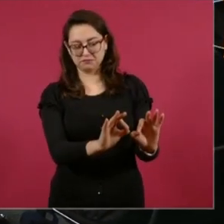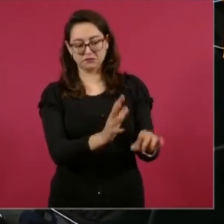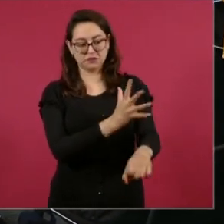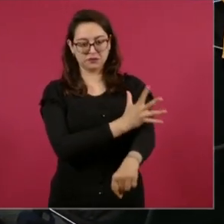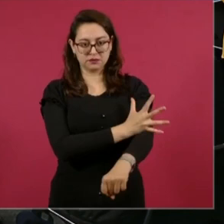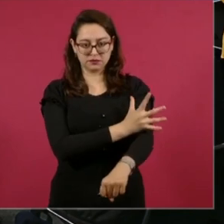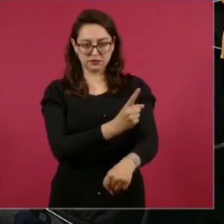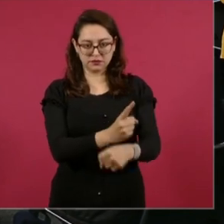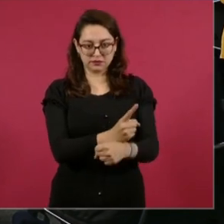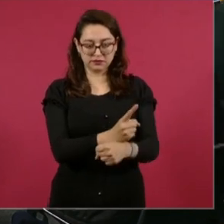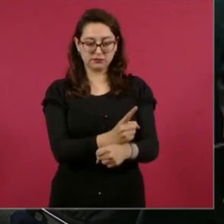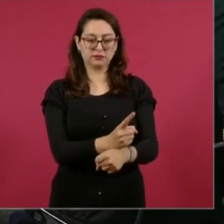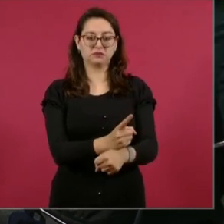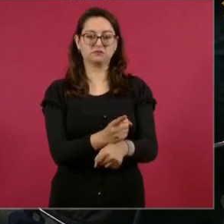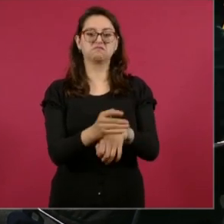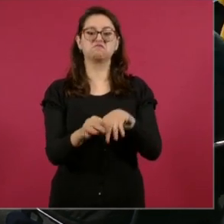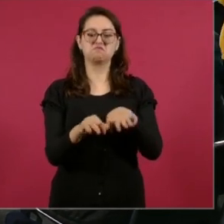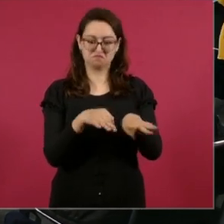honestas,